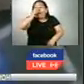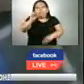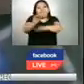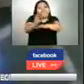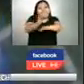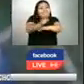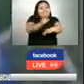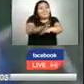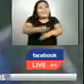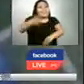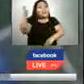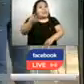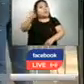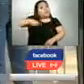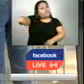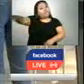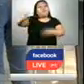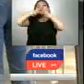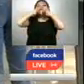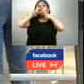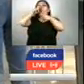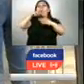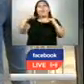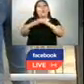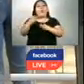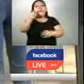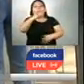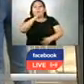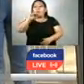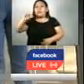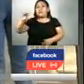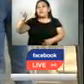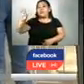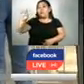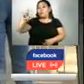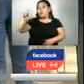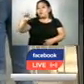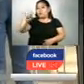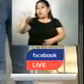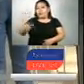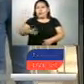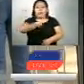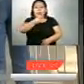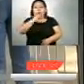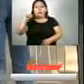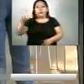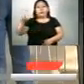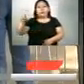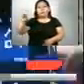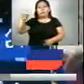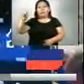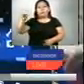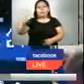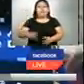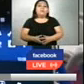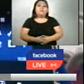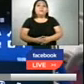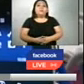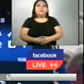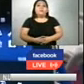especialistas recomiendan hacerse la prueba de COVID y de la influenza, la primera señal de la enfermedad. Adriana Arévalo, Voz de América, Las Vegas.